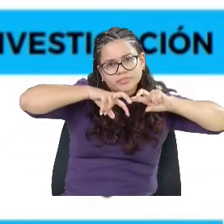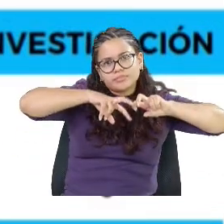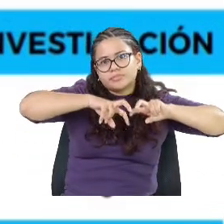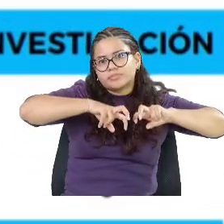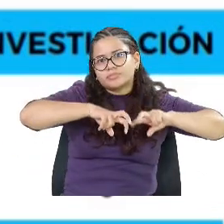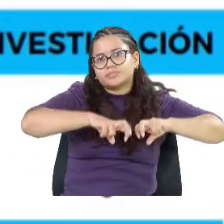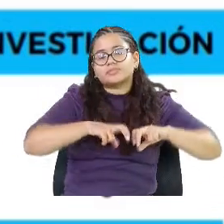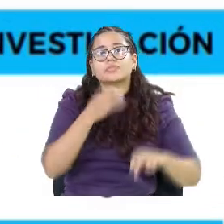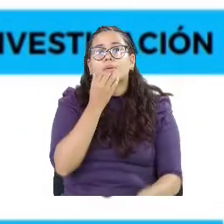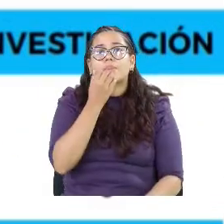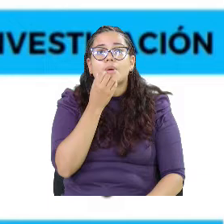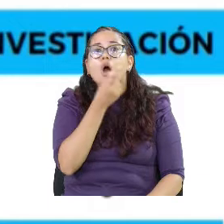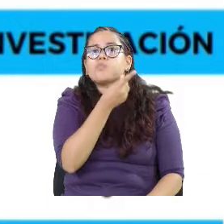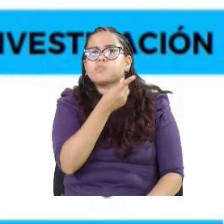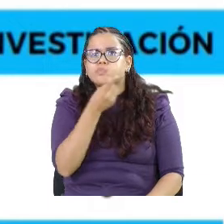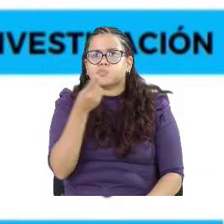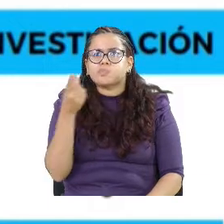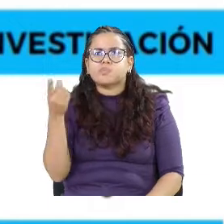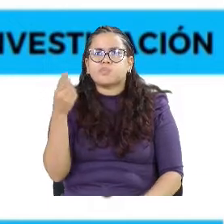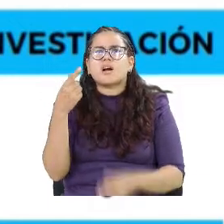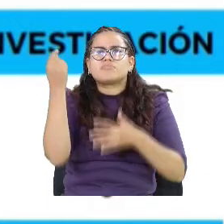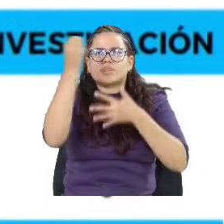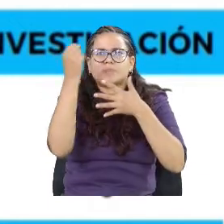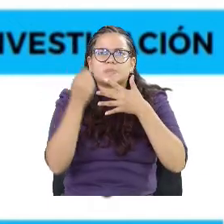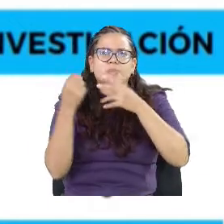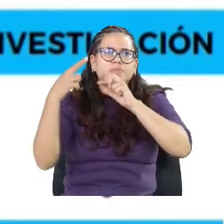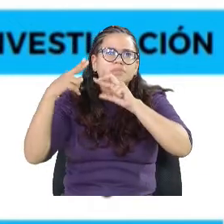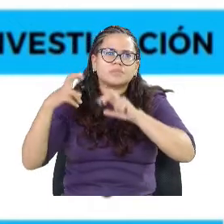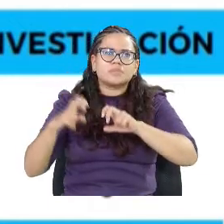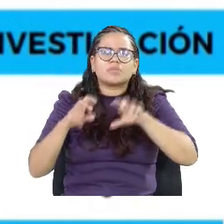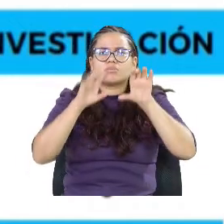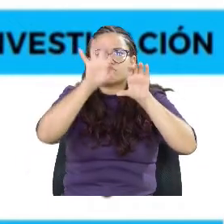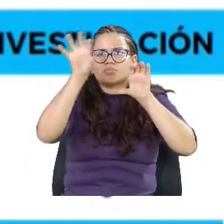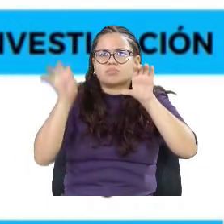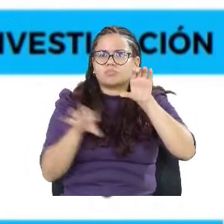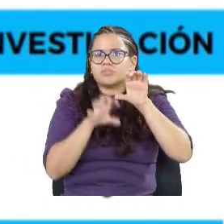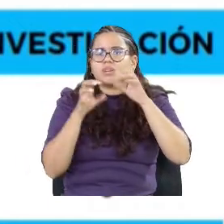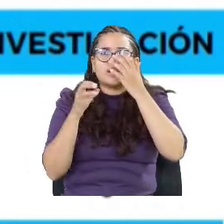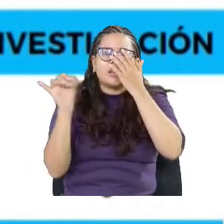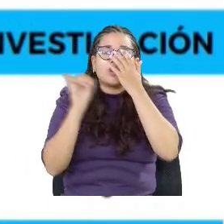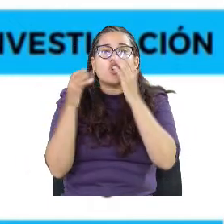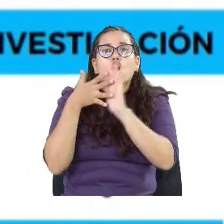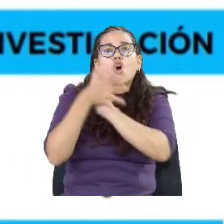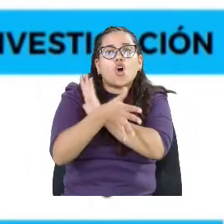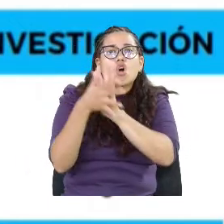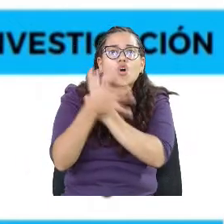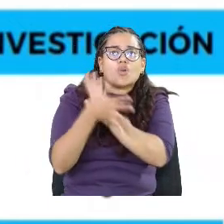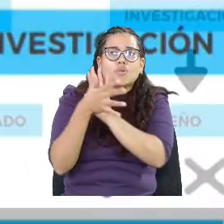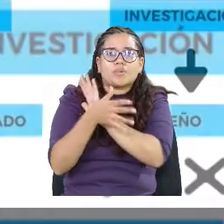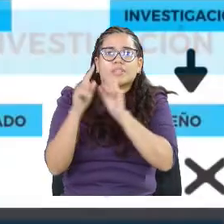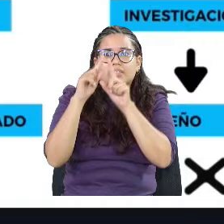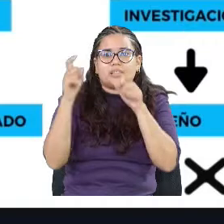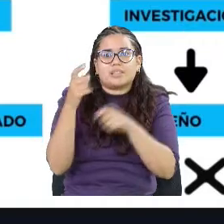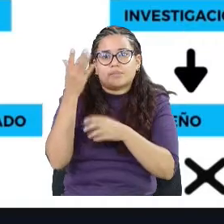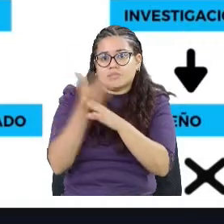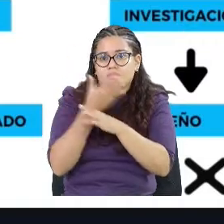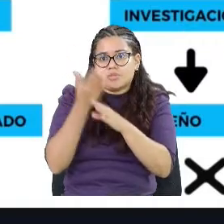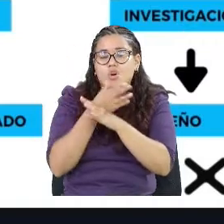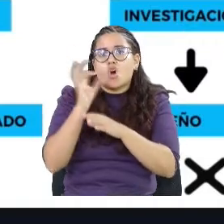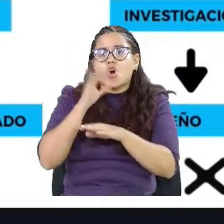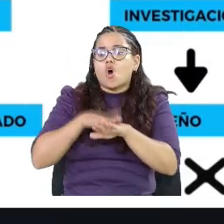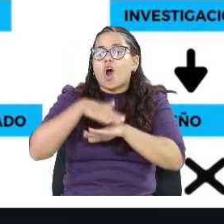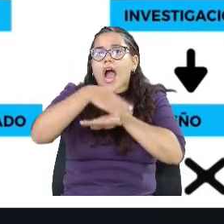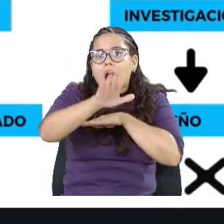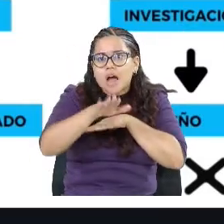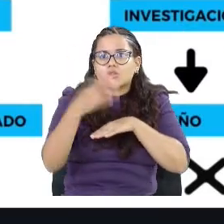Aquí vemos diferentes formas de investigación, no solamente la información sobre ese problema y las causas y